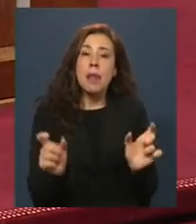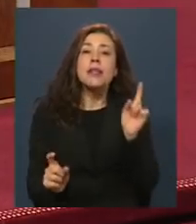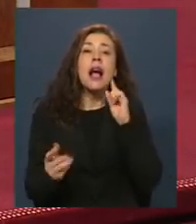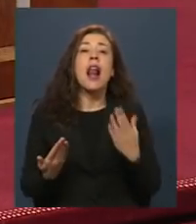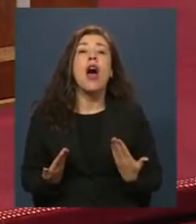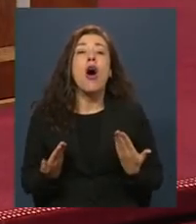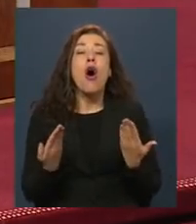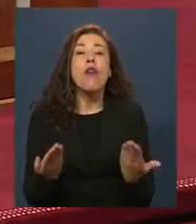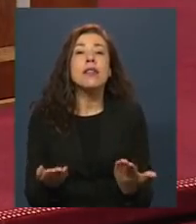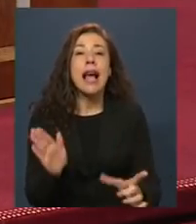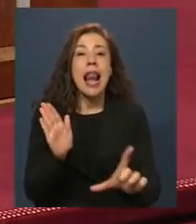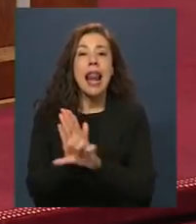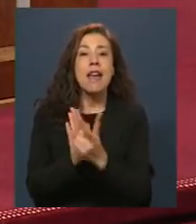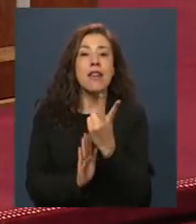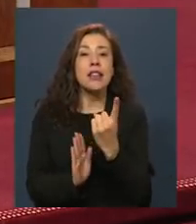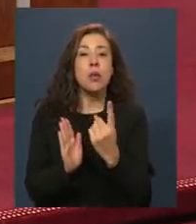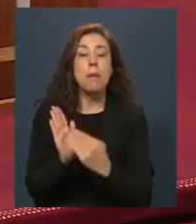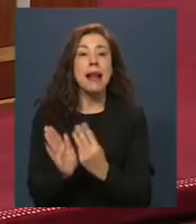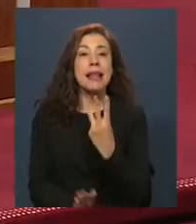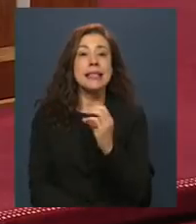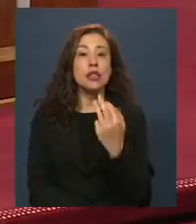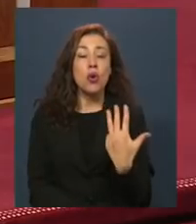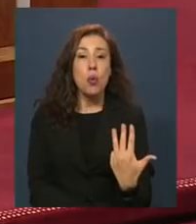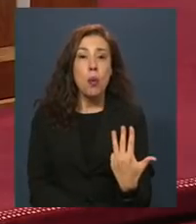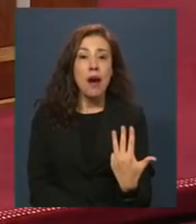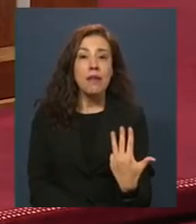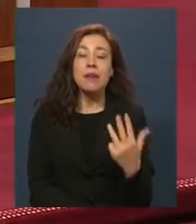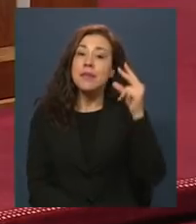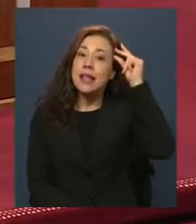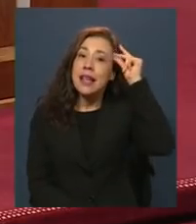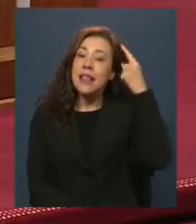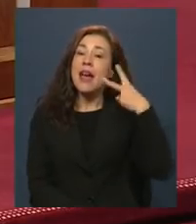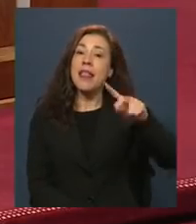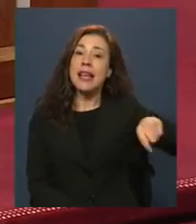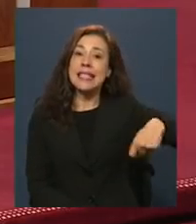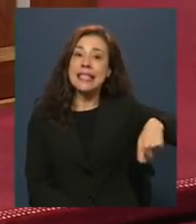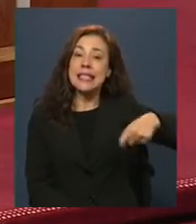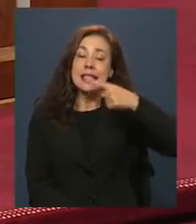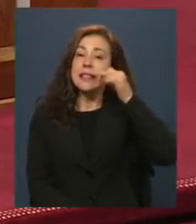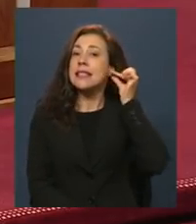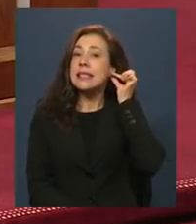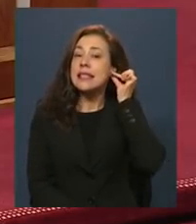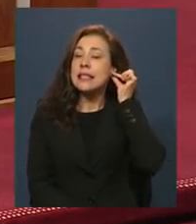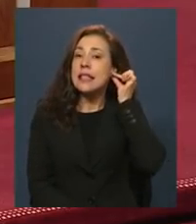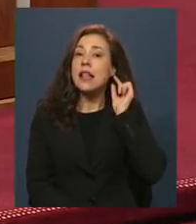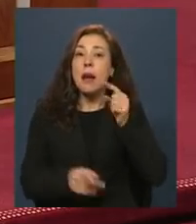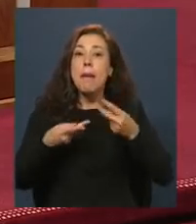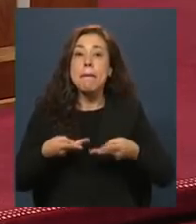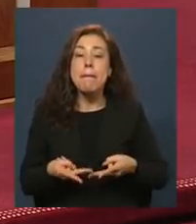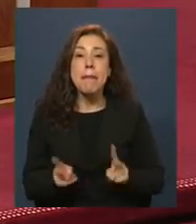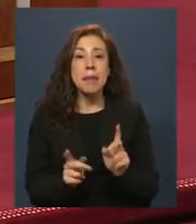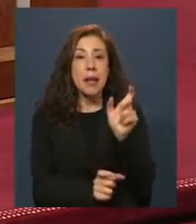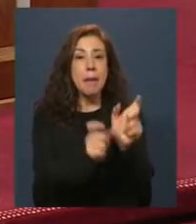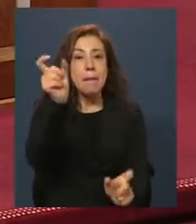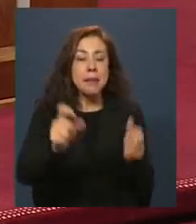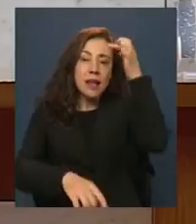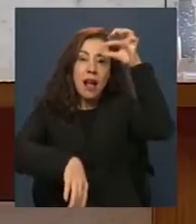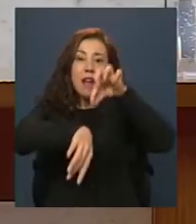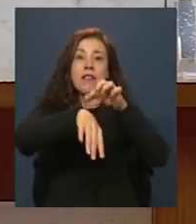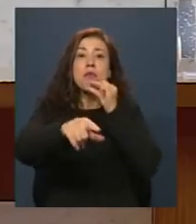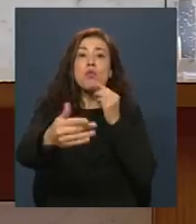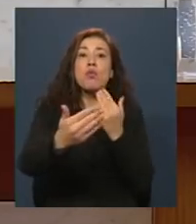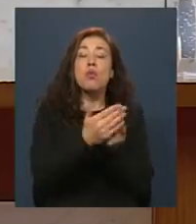ofrece la Ley 21.309, iniciativa de senadoras y senadores que permite a personas enfermas